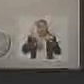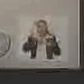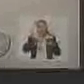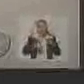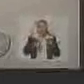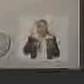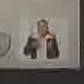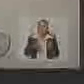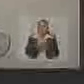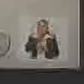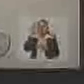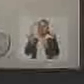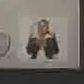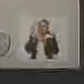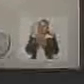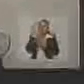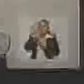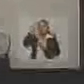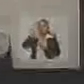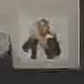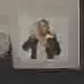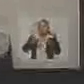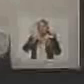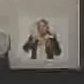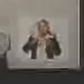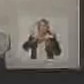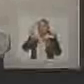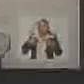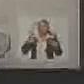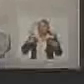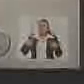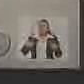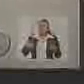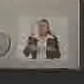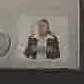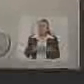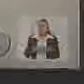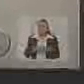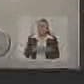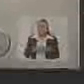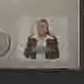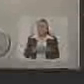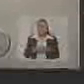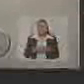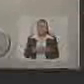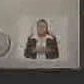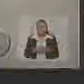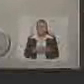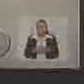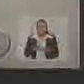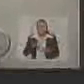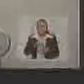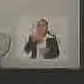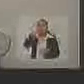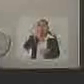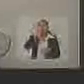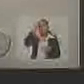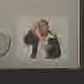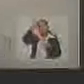del Deportivo Joaquín Capilla, hoy prácticamente en ruinas y, como se ha comentado, con una carencia